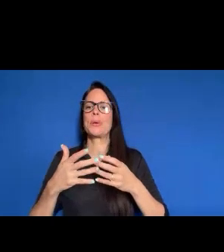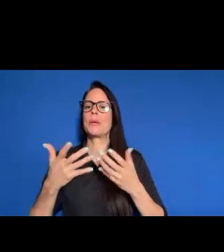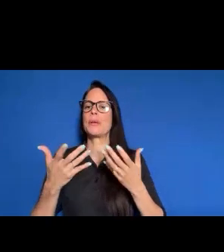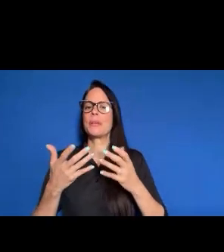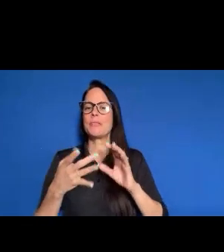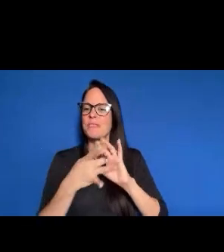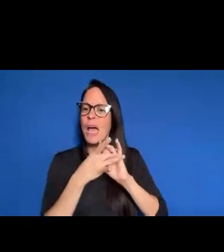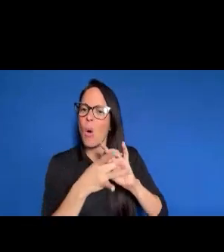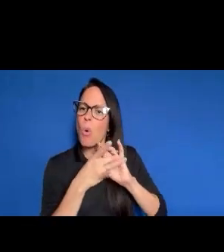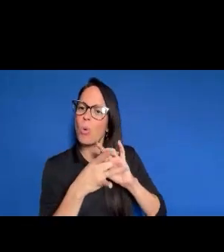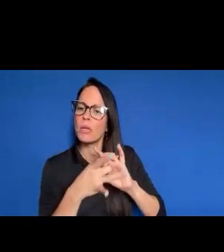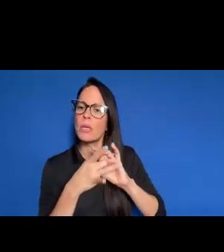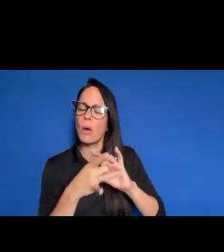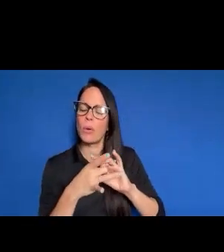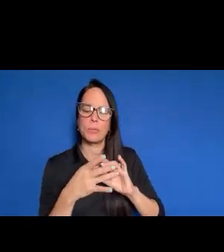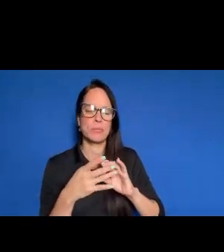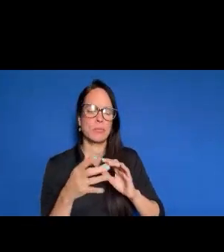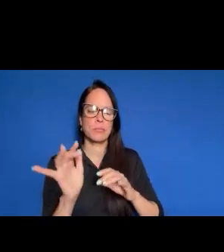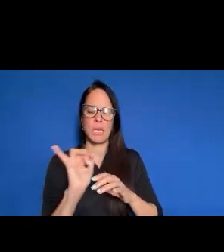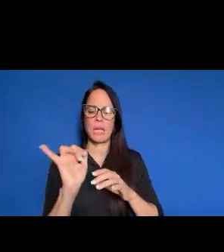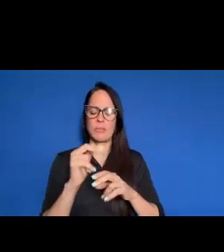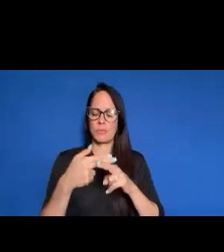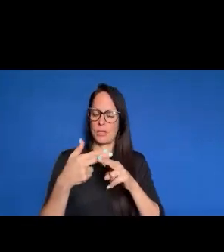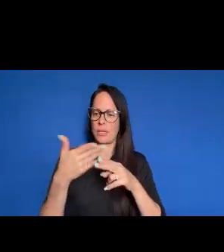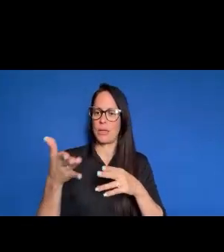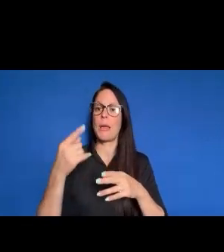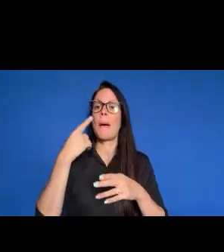lo que estamos haciendo, a ver si podemos rescatar,